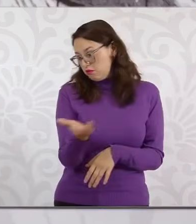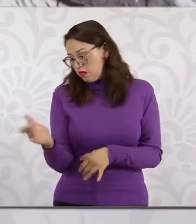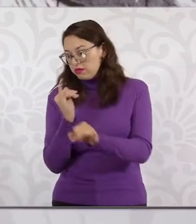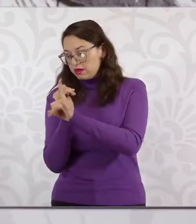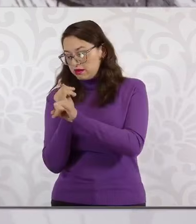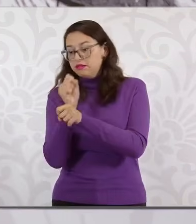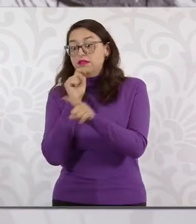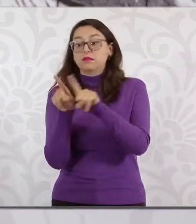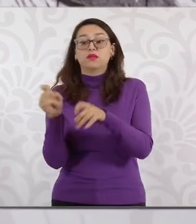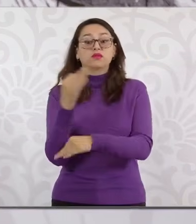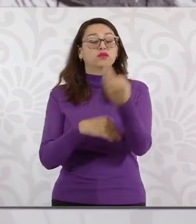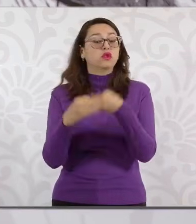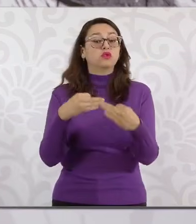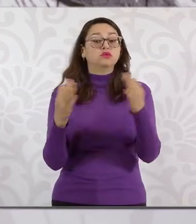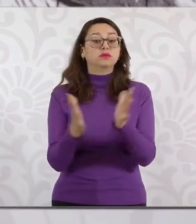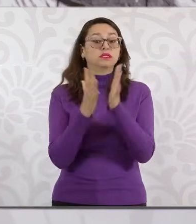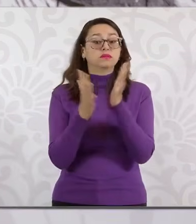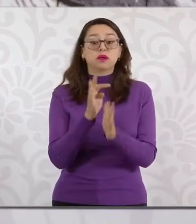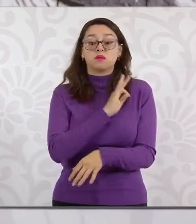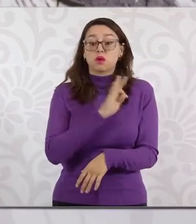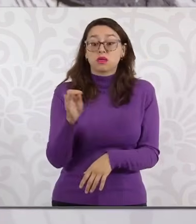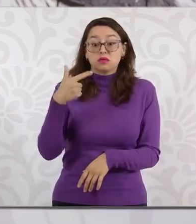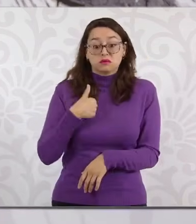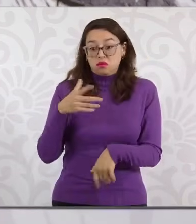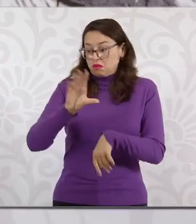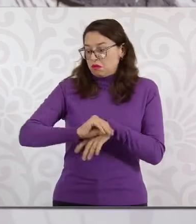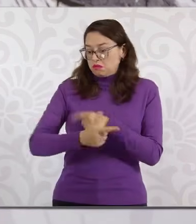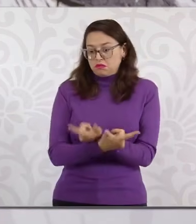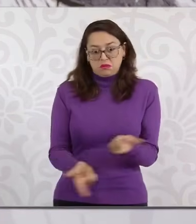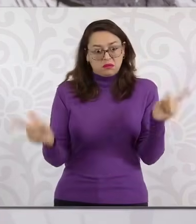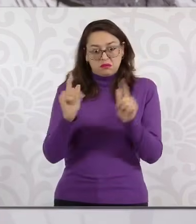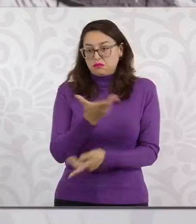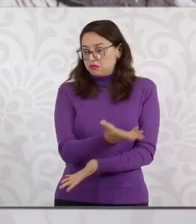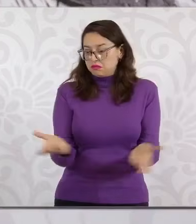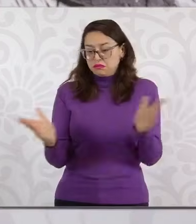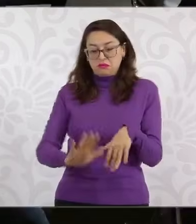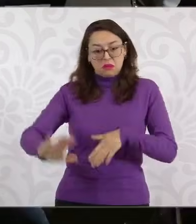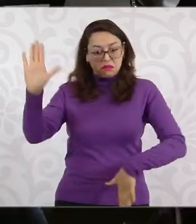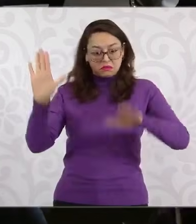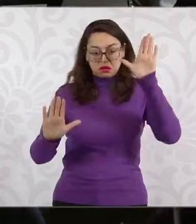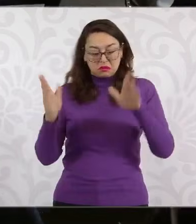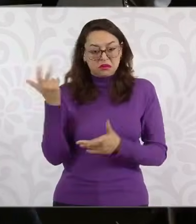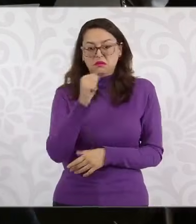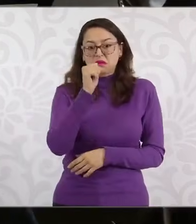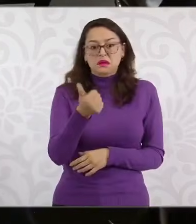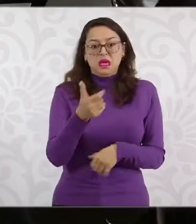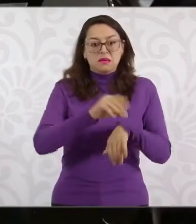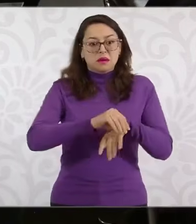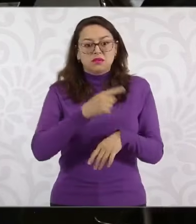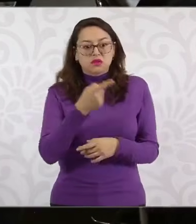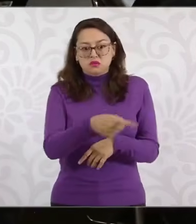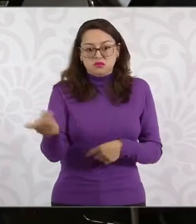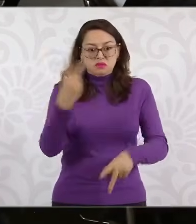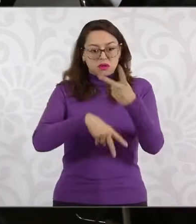a todos, a los medios tradicionales, vamos a decirlo así, y a los alternativos,